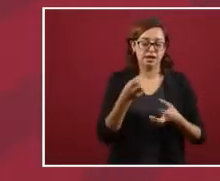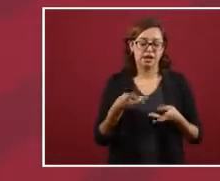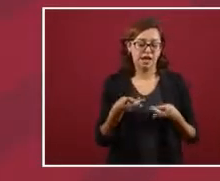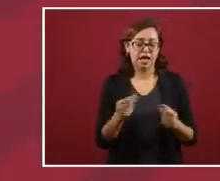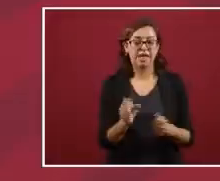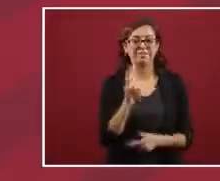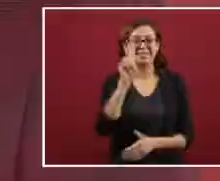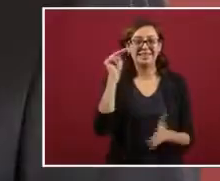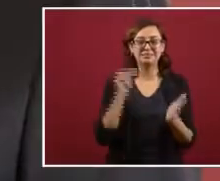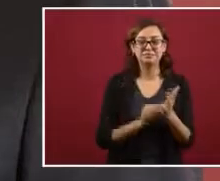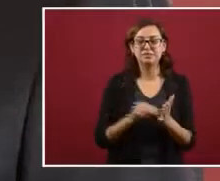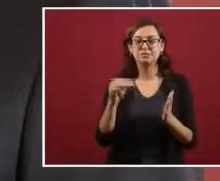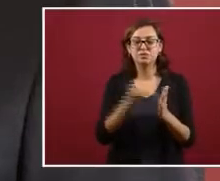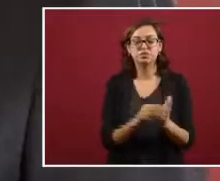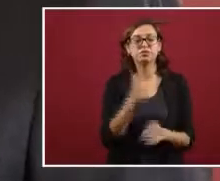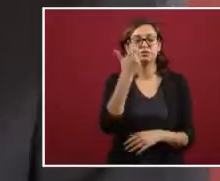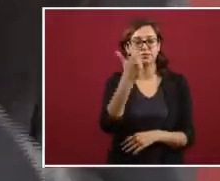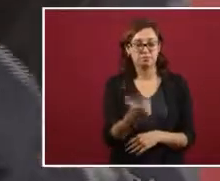3,000 millones de pesos